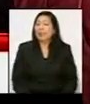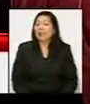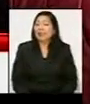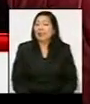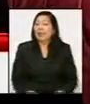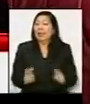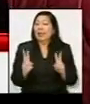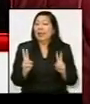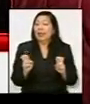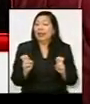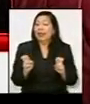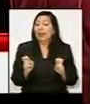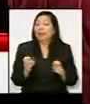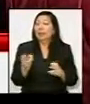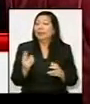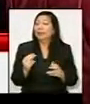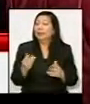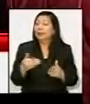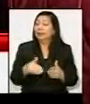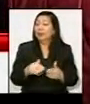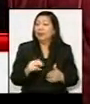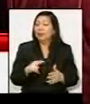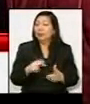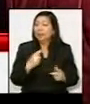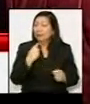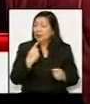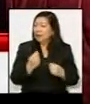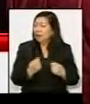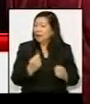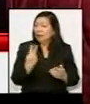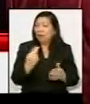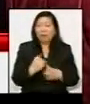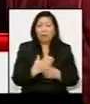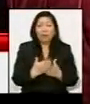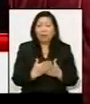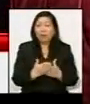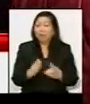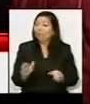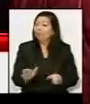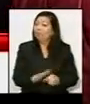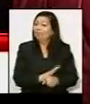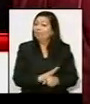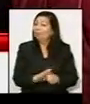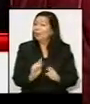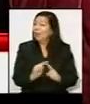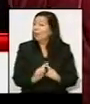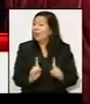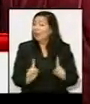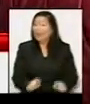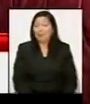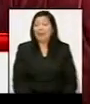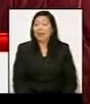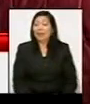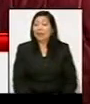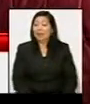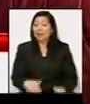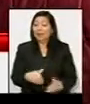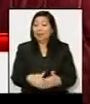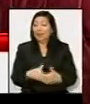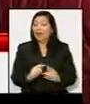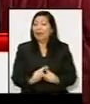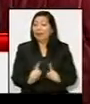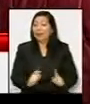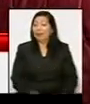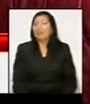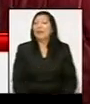el tema de la equis rehabilitación de tal manera que son dos figuras absolutamente diferentes y que merece un votación diferente